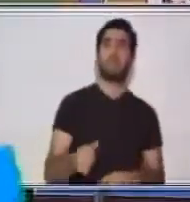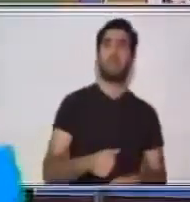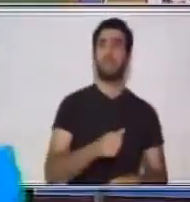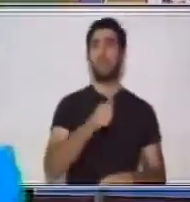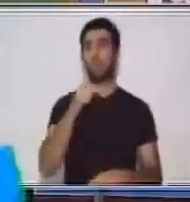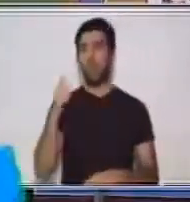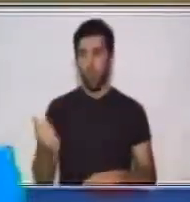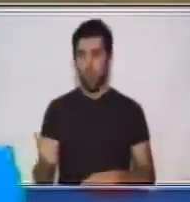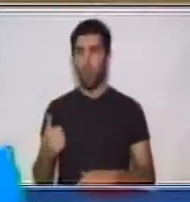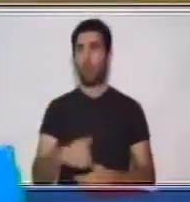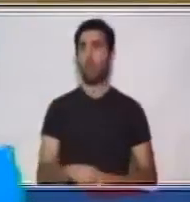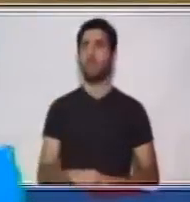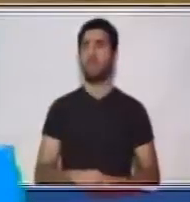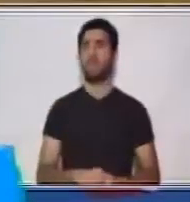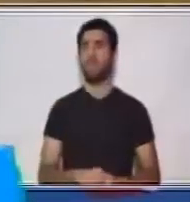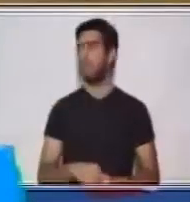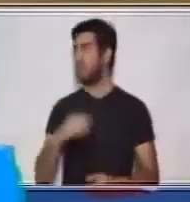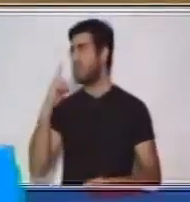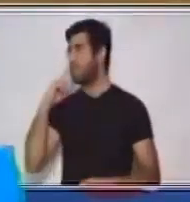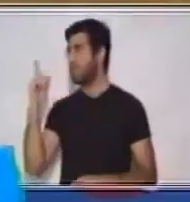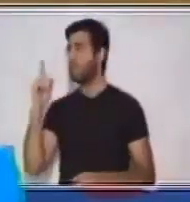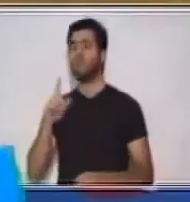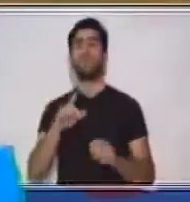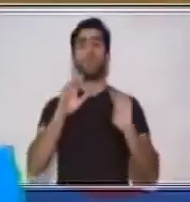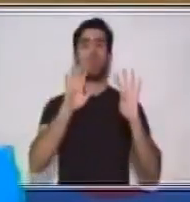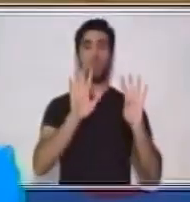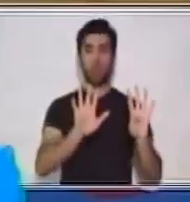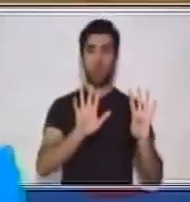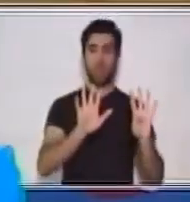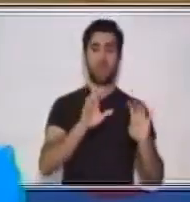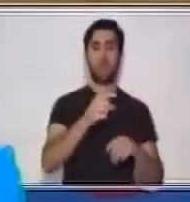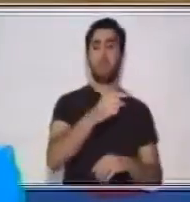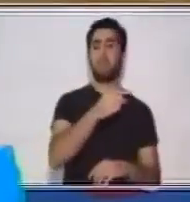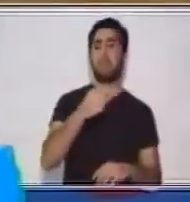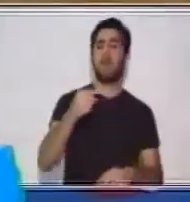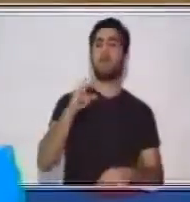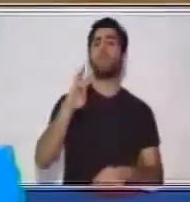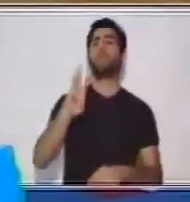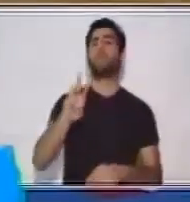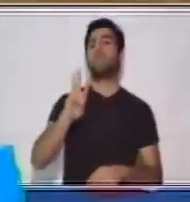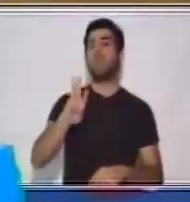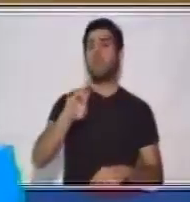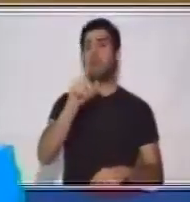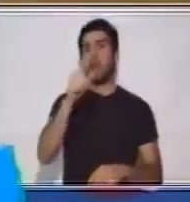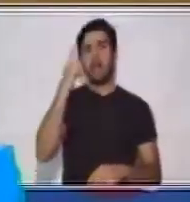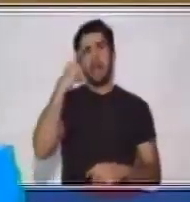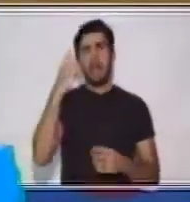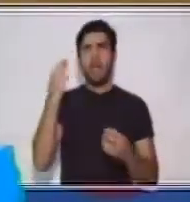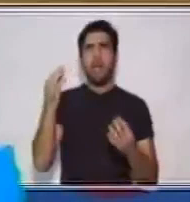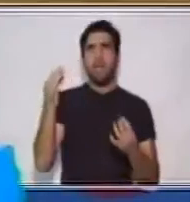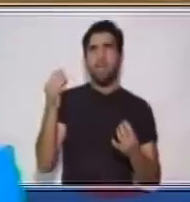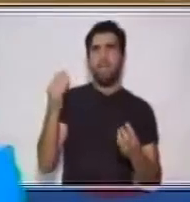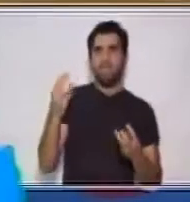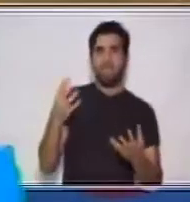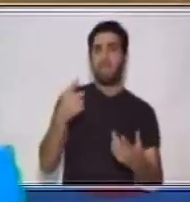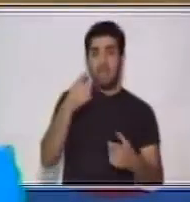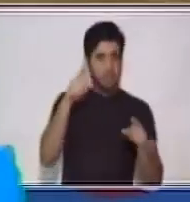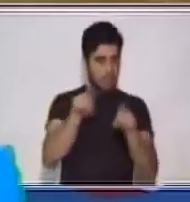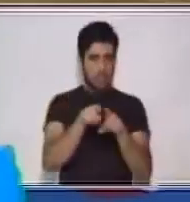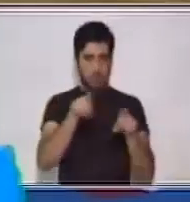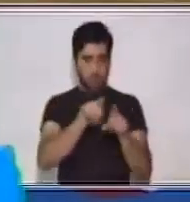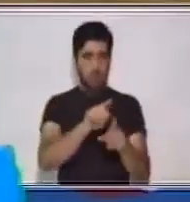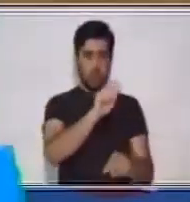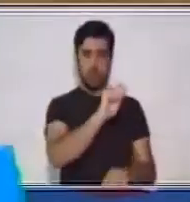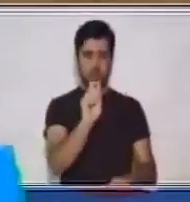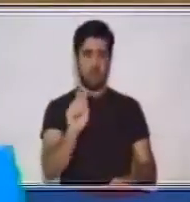¿sí? 9 menos 3, ¿cuánto será? Siempre del lado izquierdo iniciamos, como cuando estamos escribiendo.